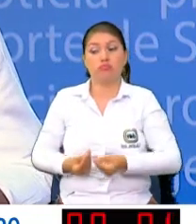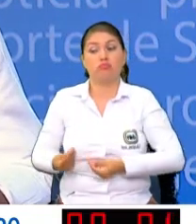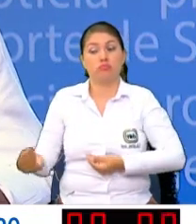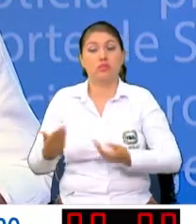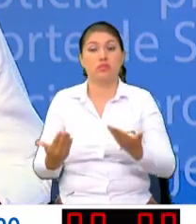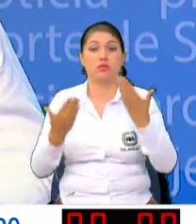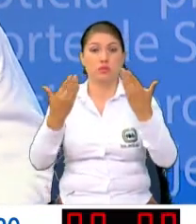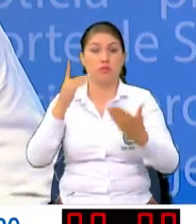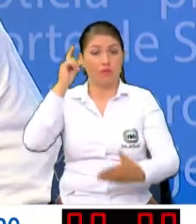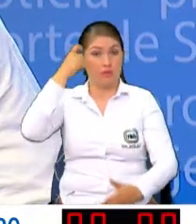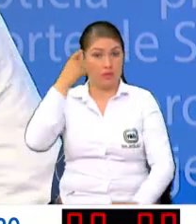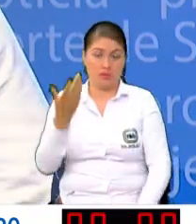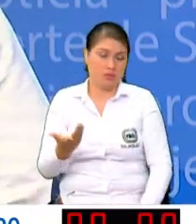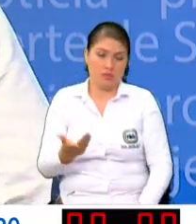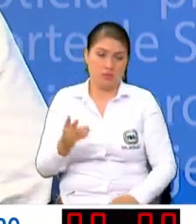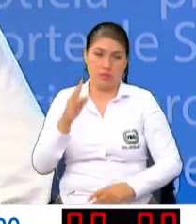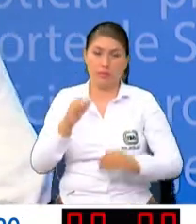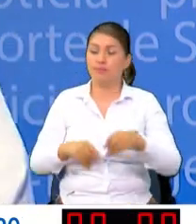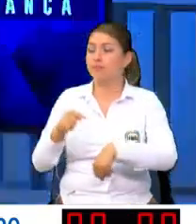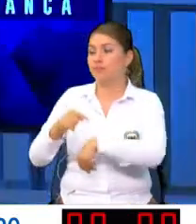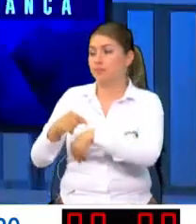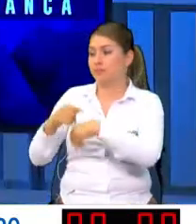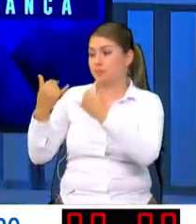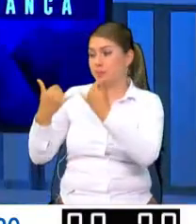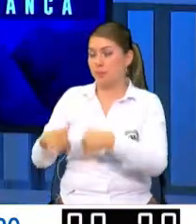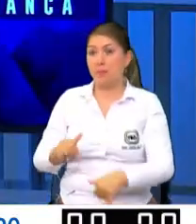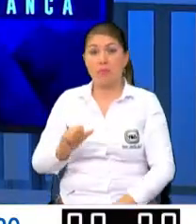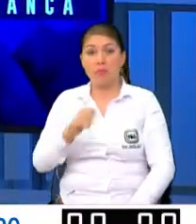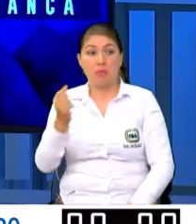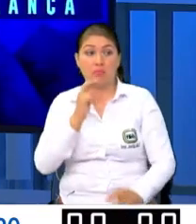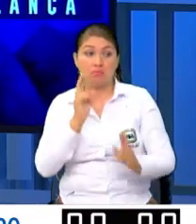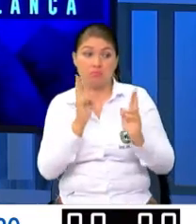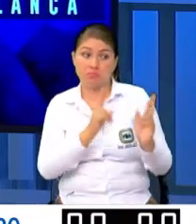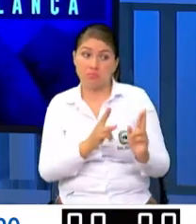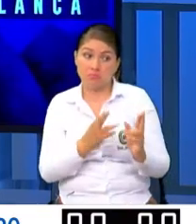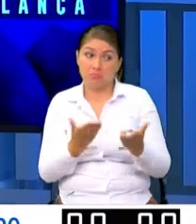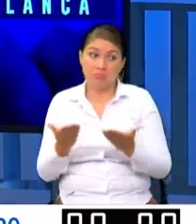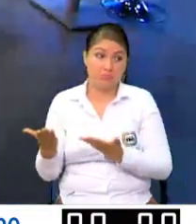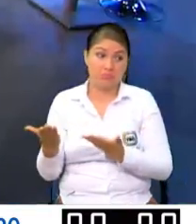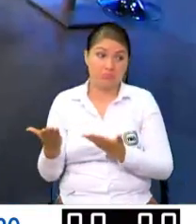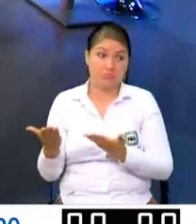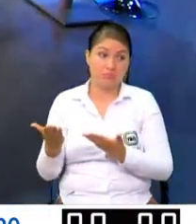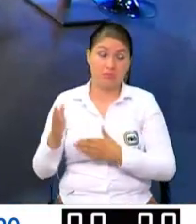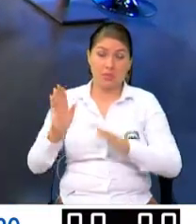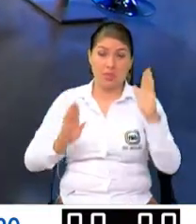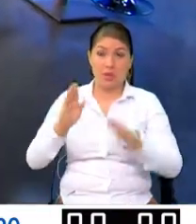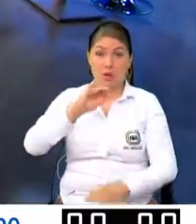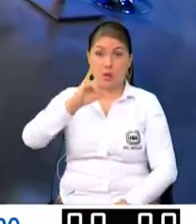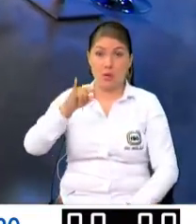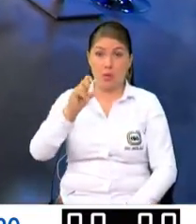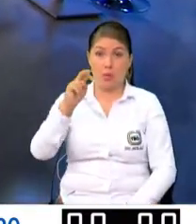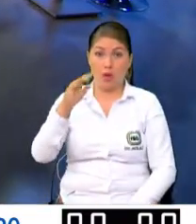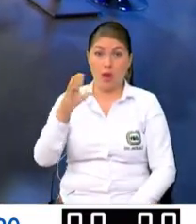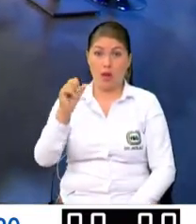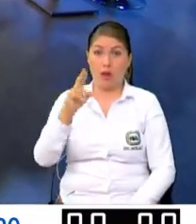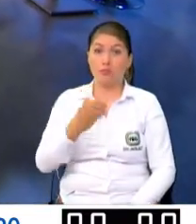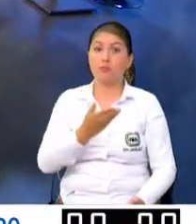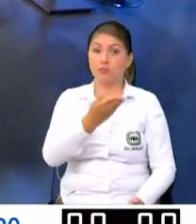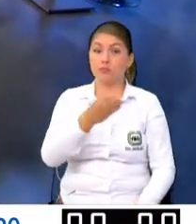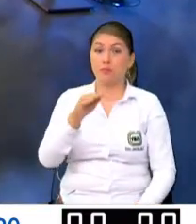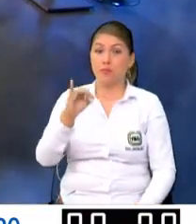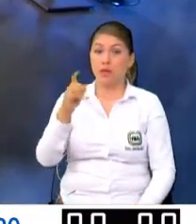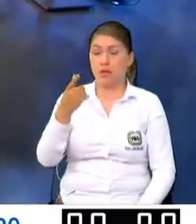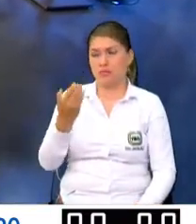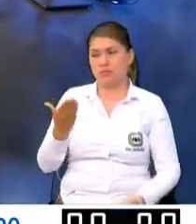después de ese gobierno -sin ha terminado el tiempo alguna otra respuesta para la inquietud del candidato juan carlos miguel ángel tiene la palabra